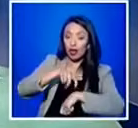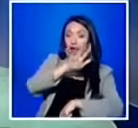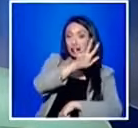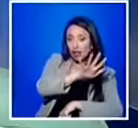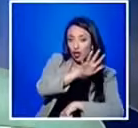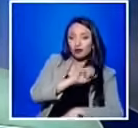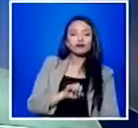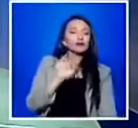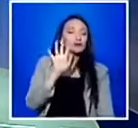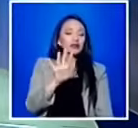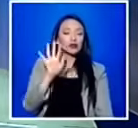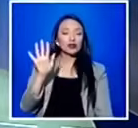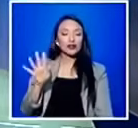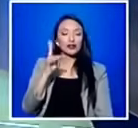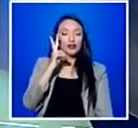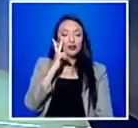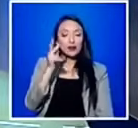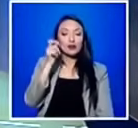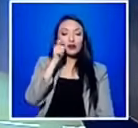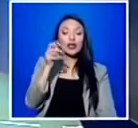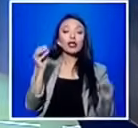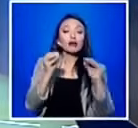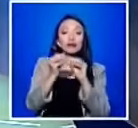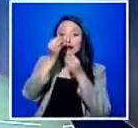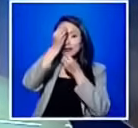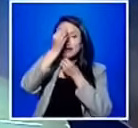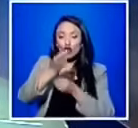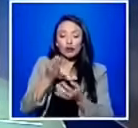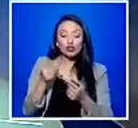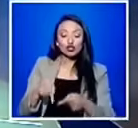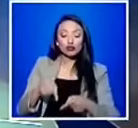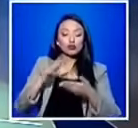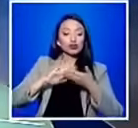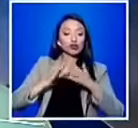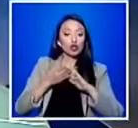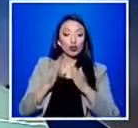5:55 con más información actualizada de nuestra comunidad, también en vivo.